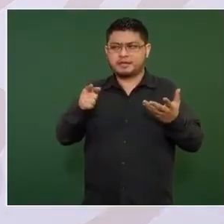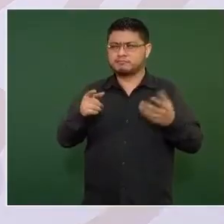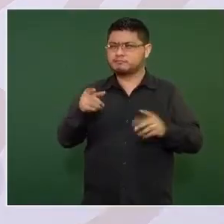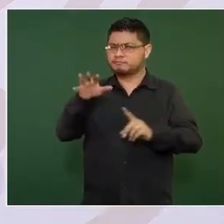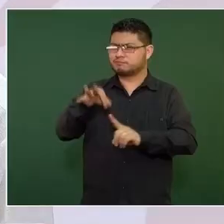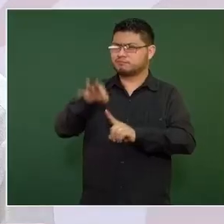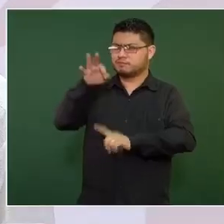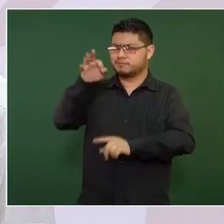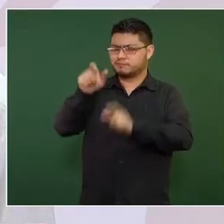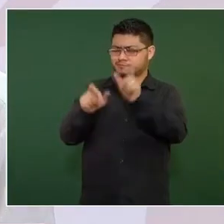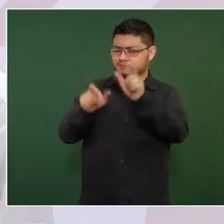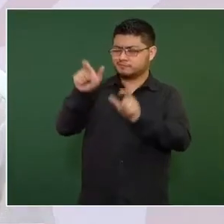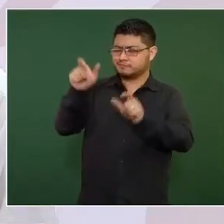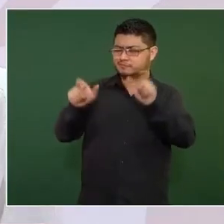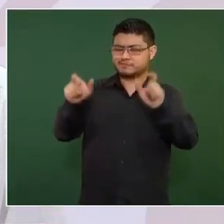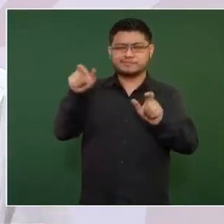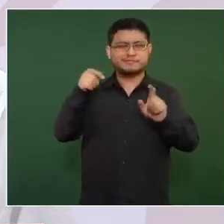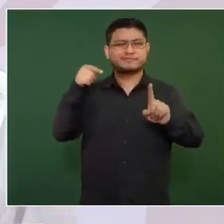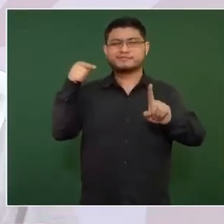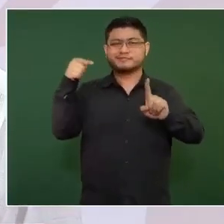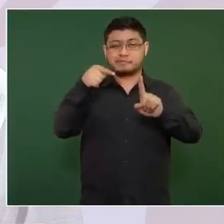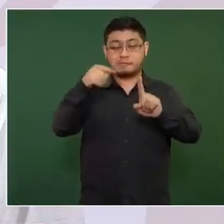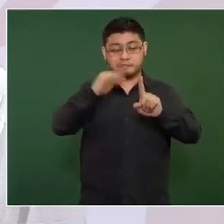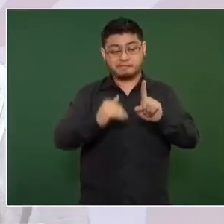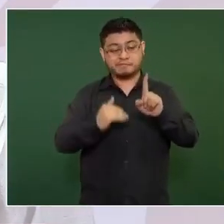en las encuestas, ¿no? Y